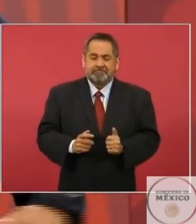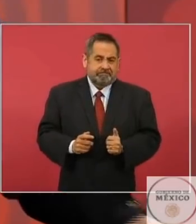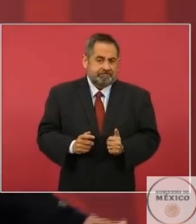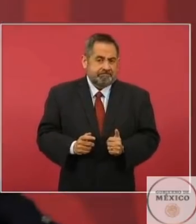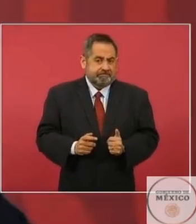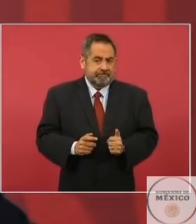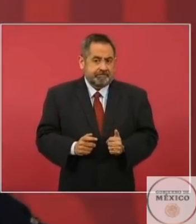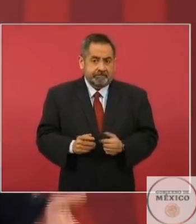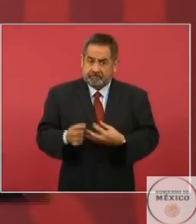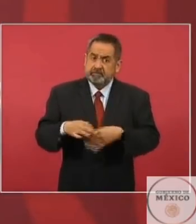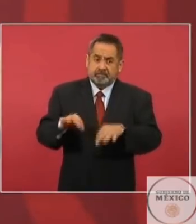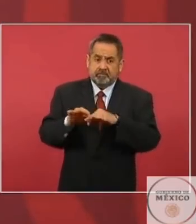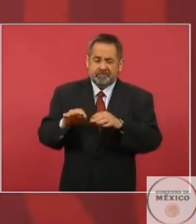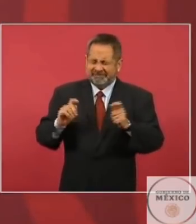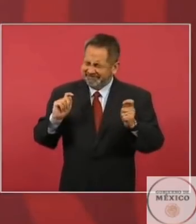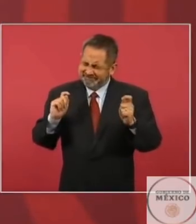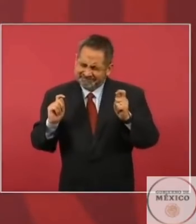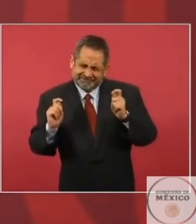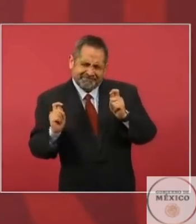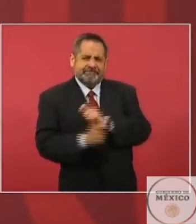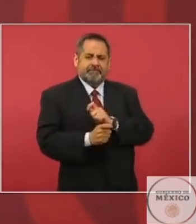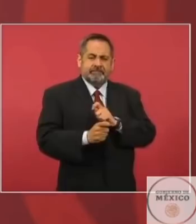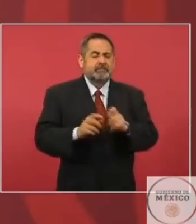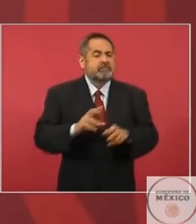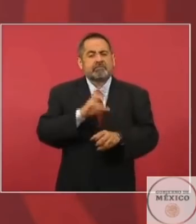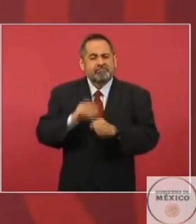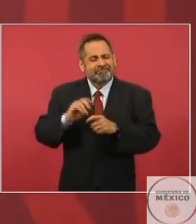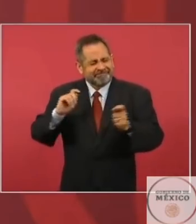son cambios profundos,